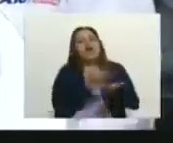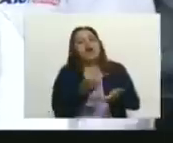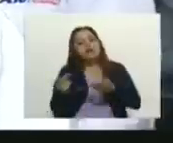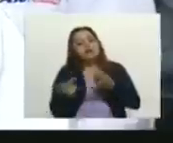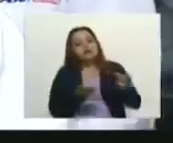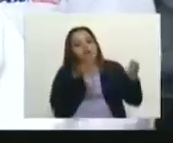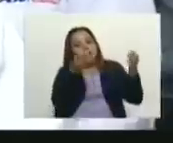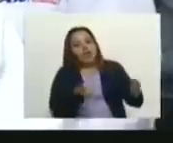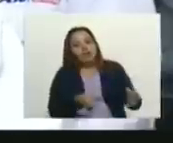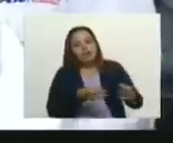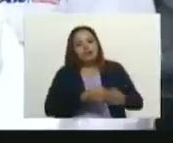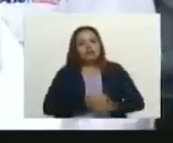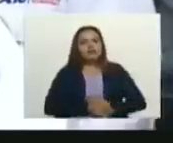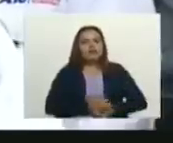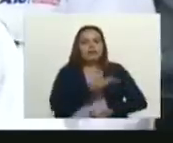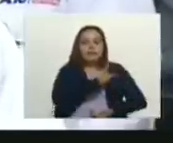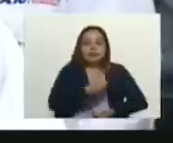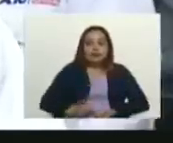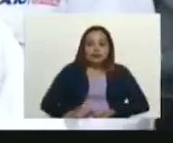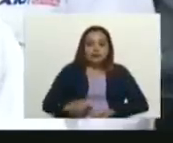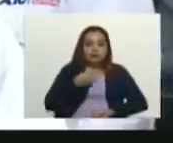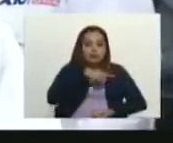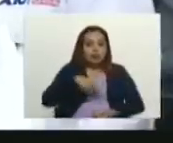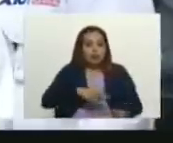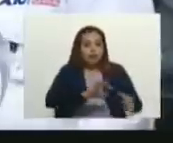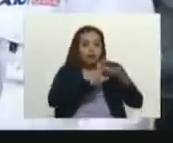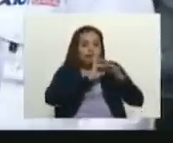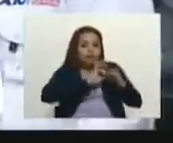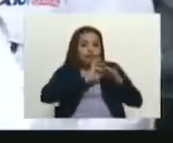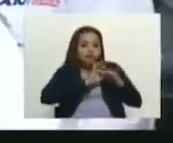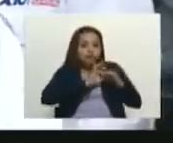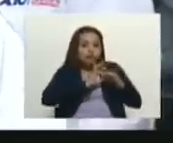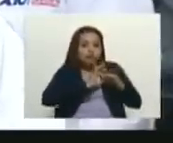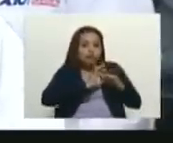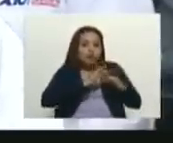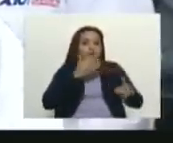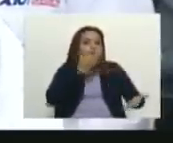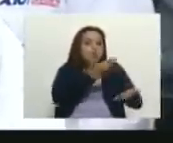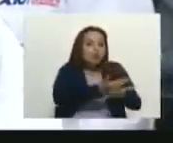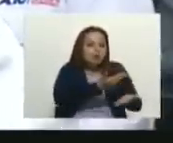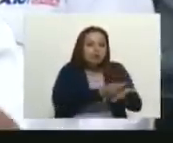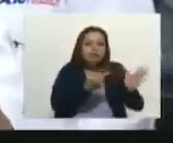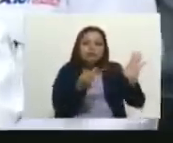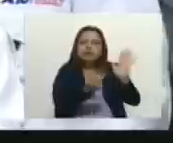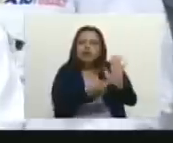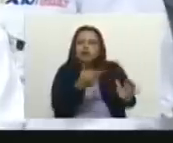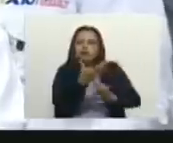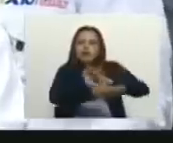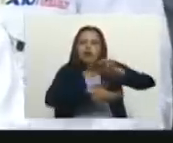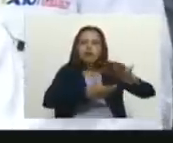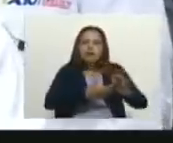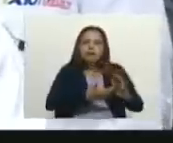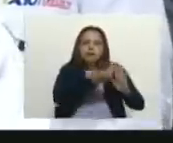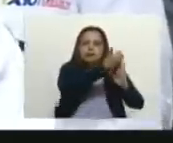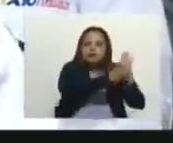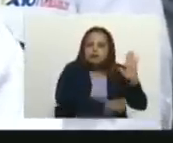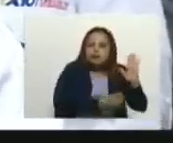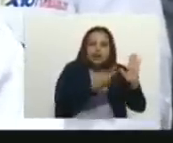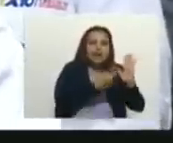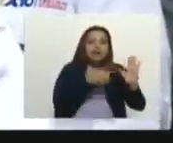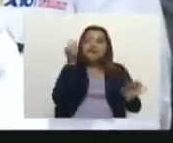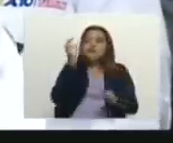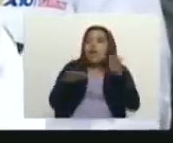verdad. Presidente, mire, nos unimos. Planteamos el problema. Esto no fue cuestión del